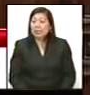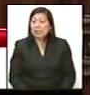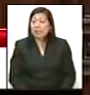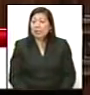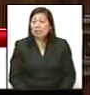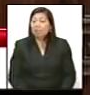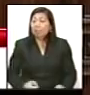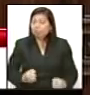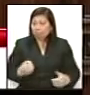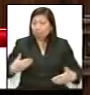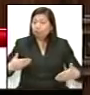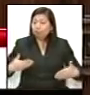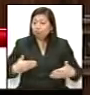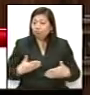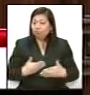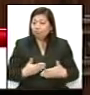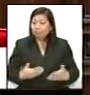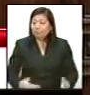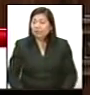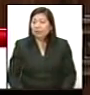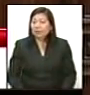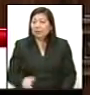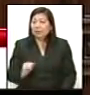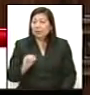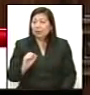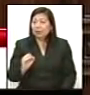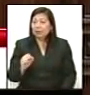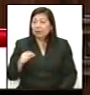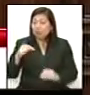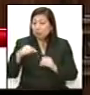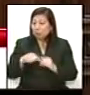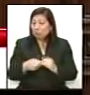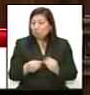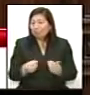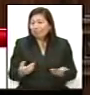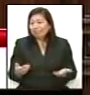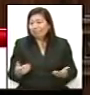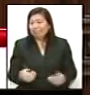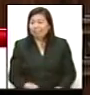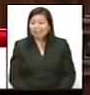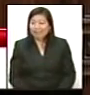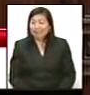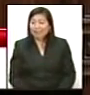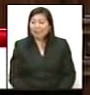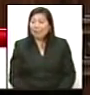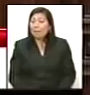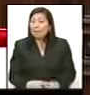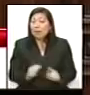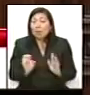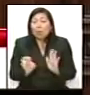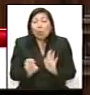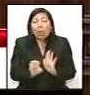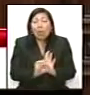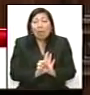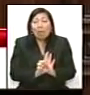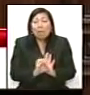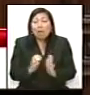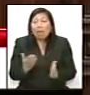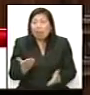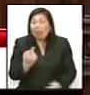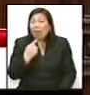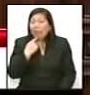a las pistas de IRSA Sur, fue porque, en fin. Pero, por ejemplo, hay